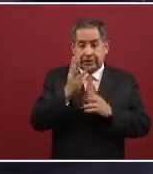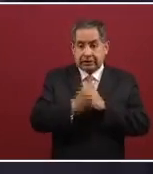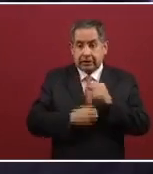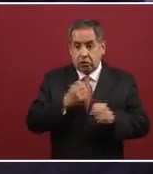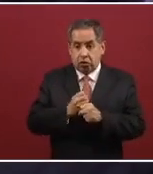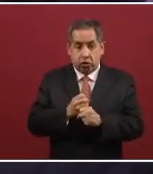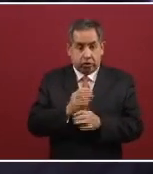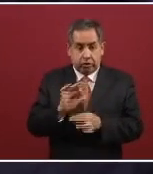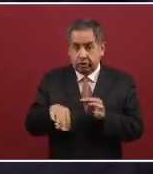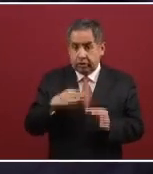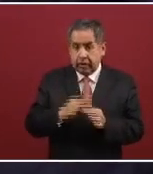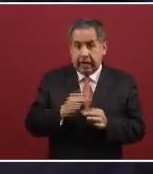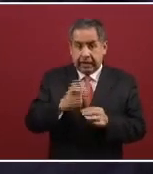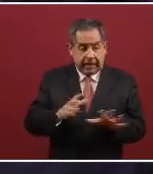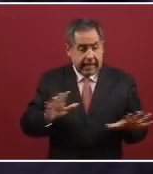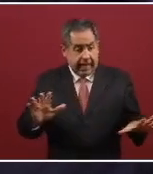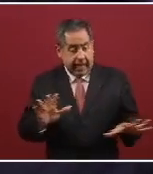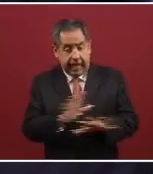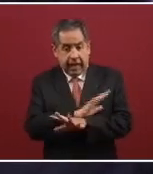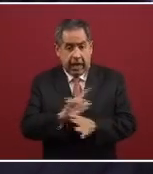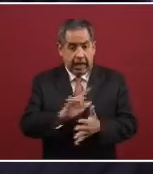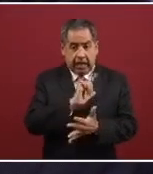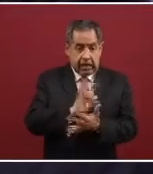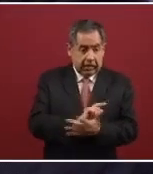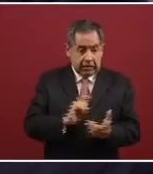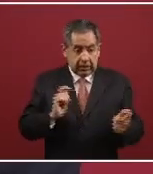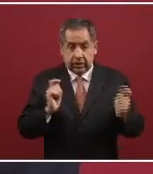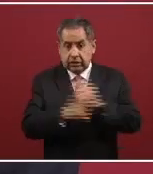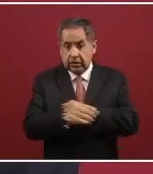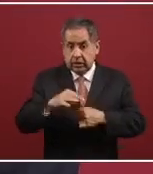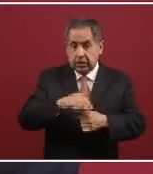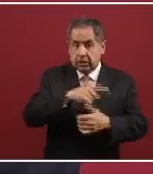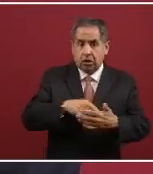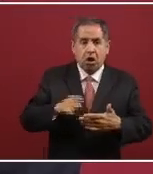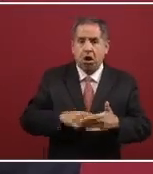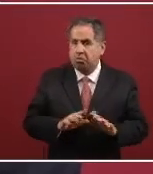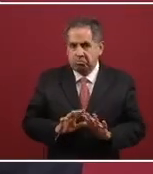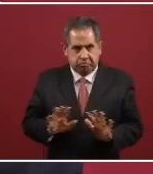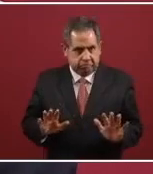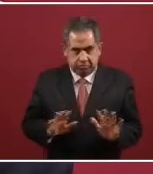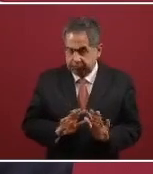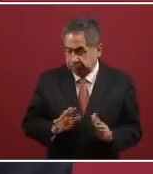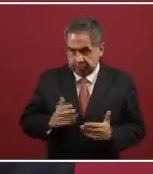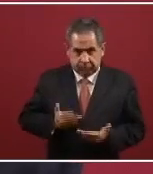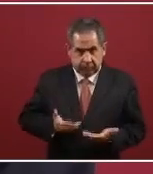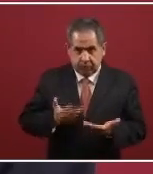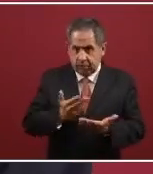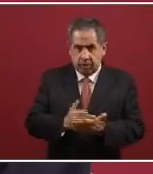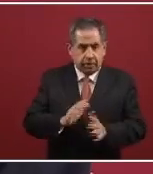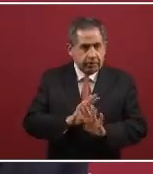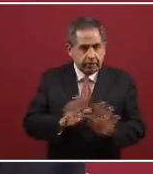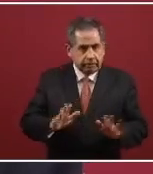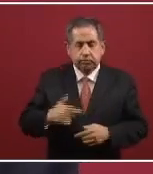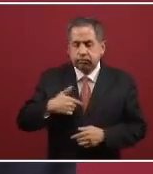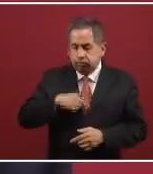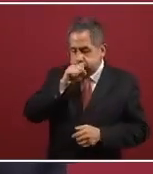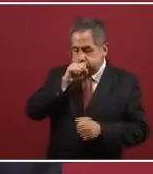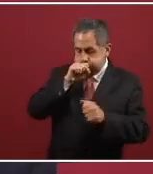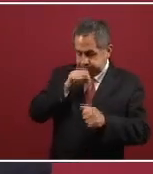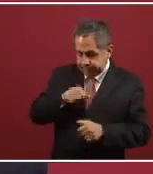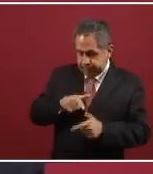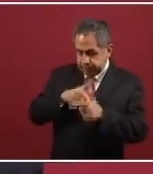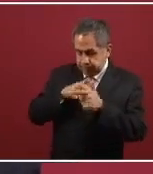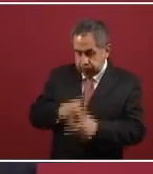cabo una reforma electoral. Yo sostengo que